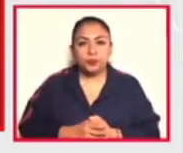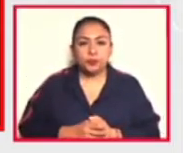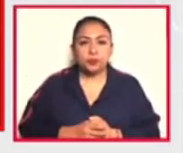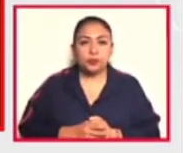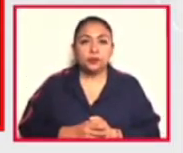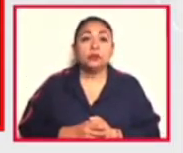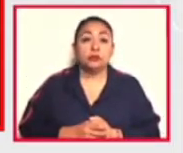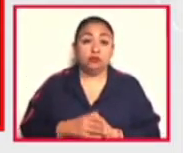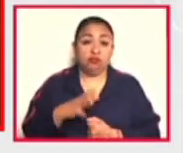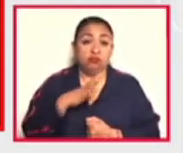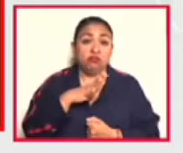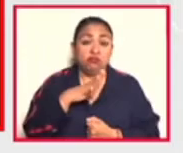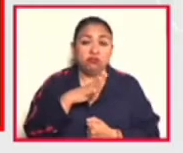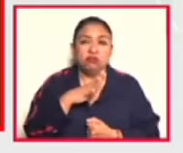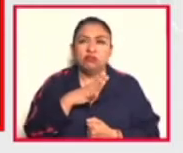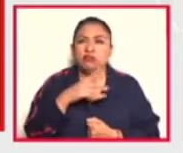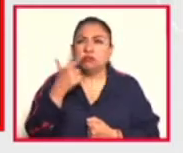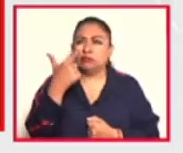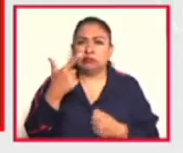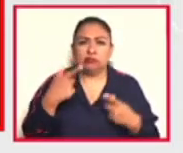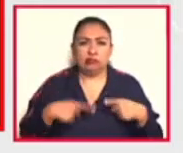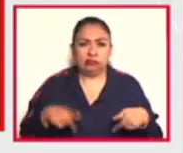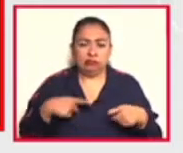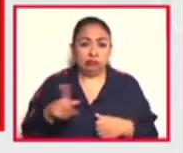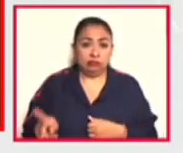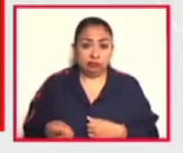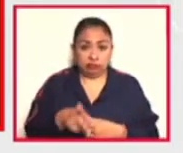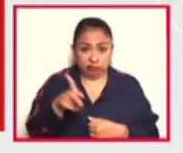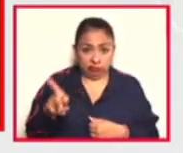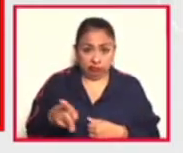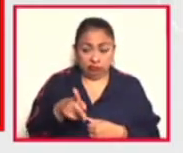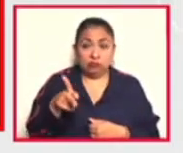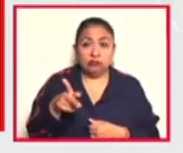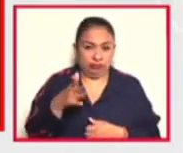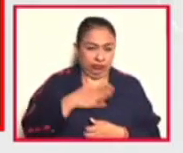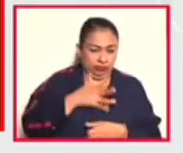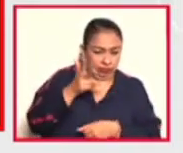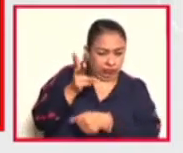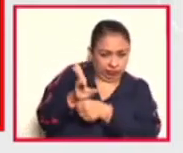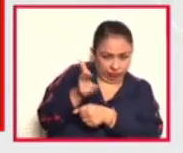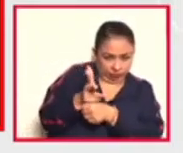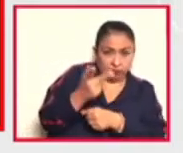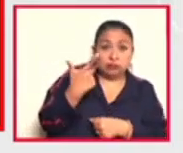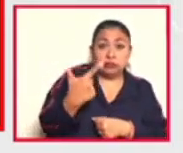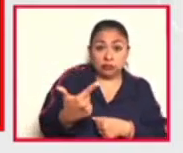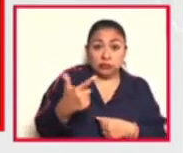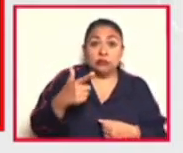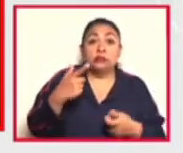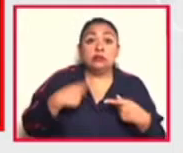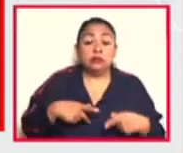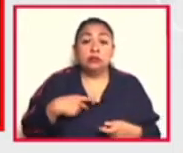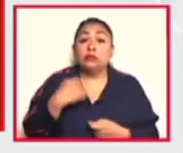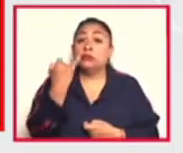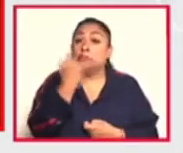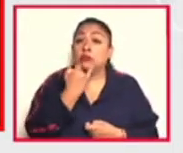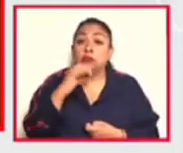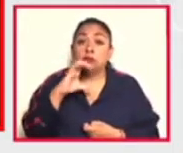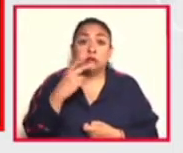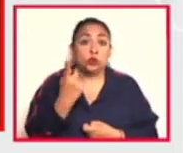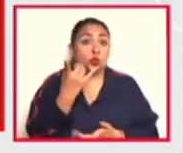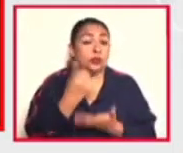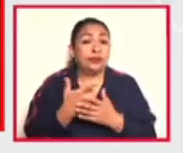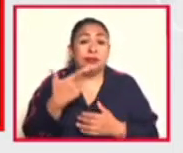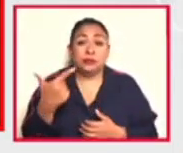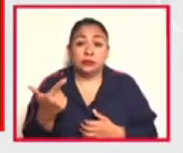existen nada más 7 personas en el pueblo donde filmamos, que se llama Siscao, 7 personas que hablan el idioma Chuj. Mientras al otro